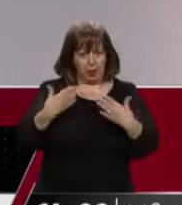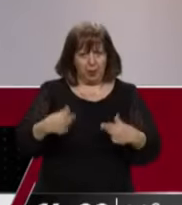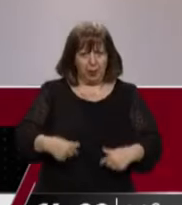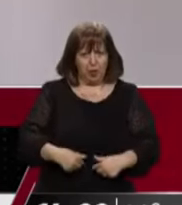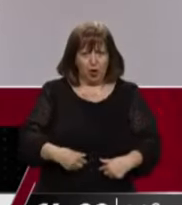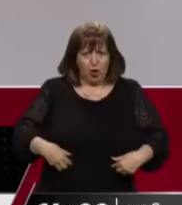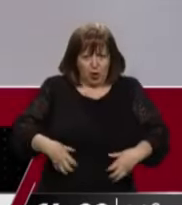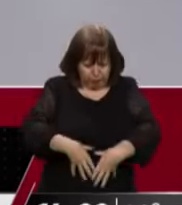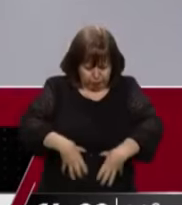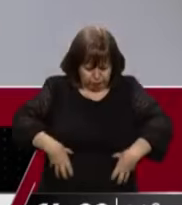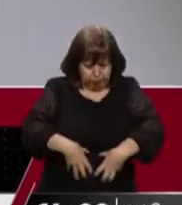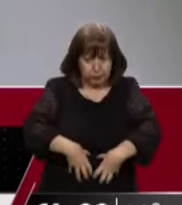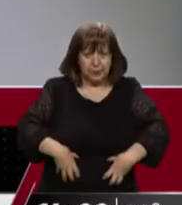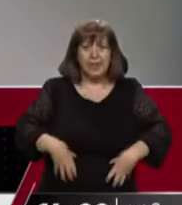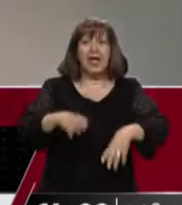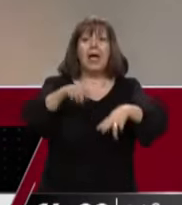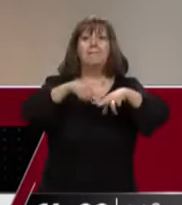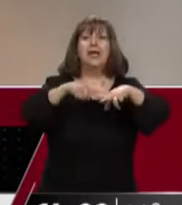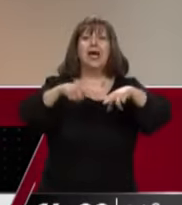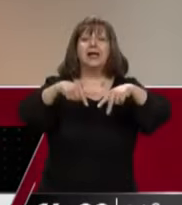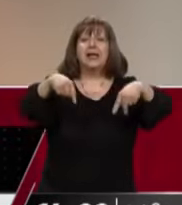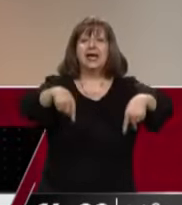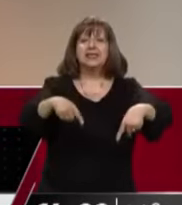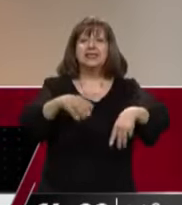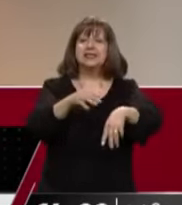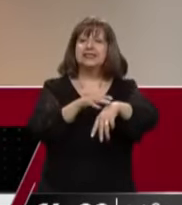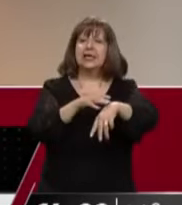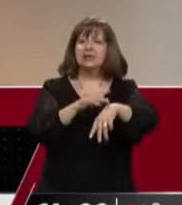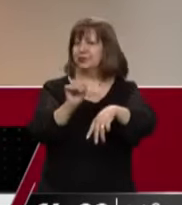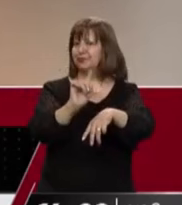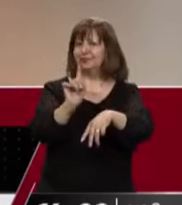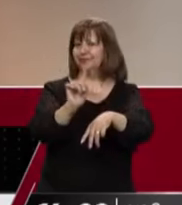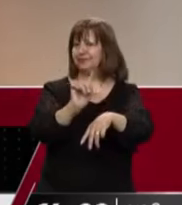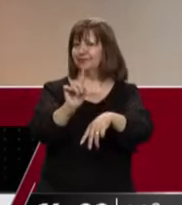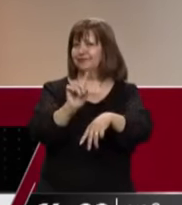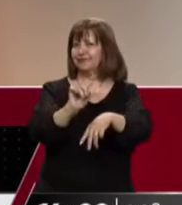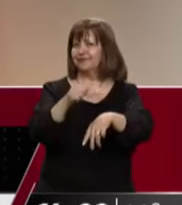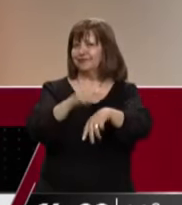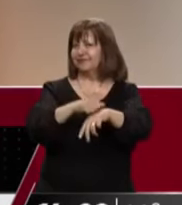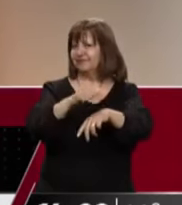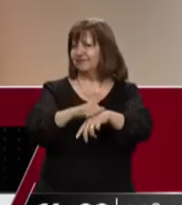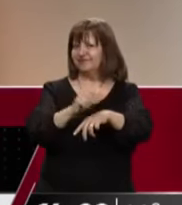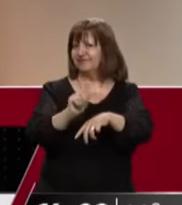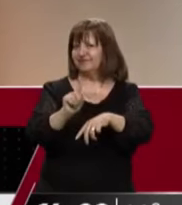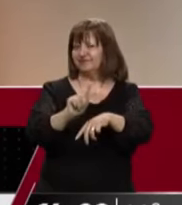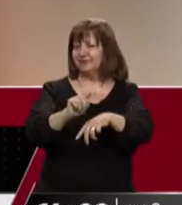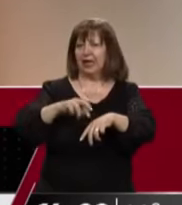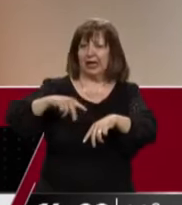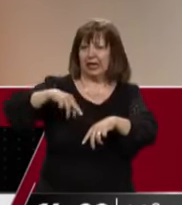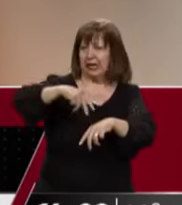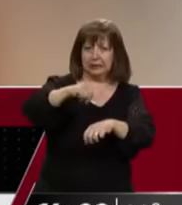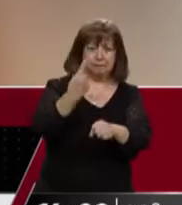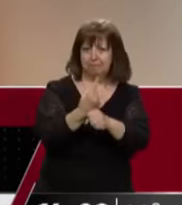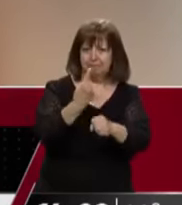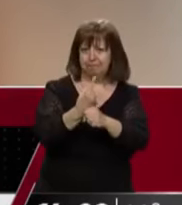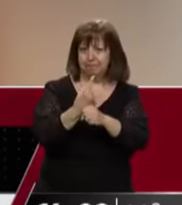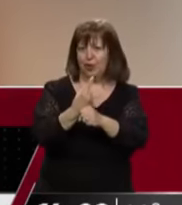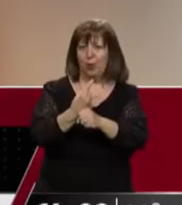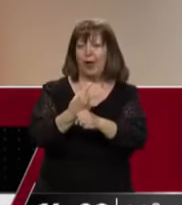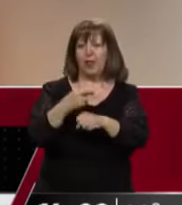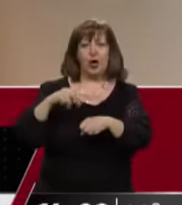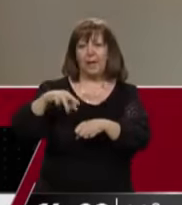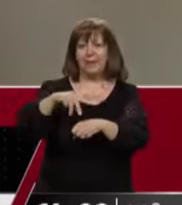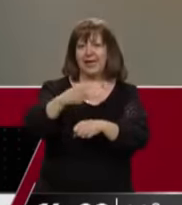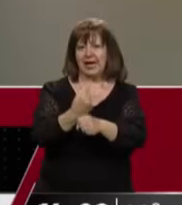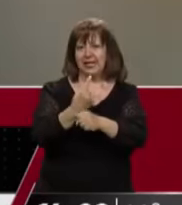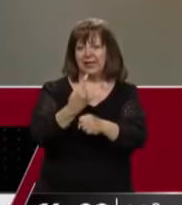Si me decís que siento las piernas, no las siento, lógicamente. No puedo caminar, lógicamente tampoco. Pero esto